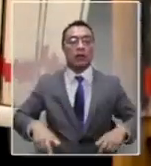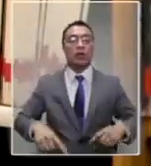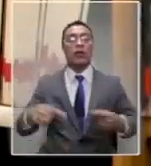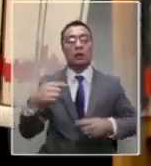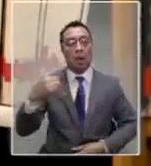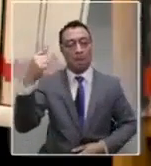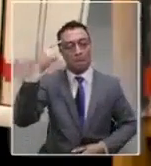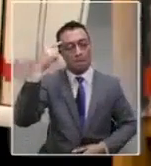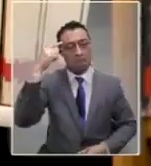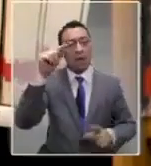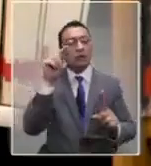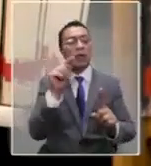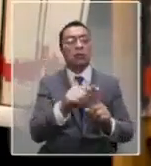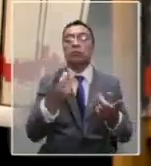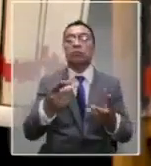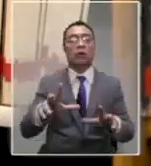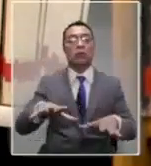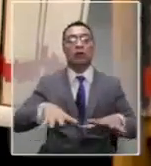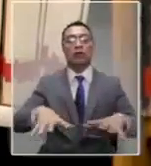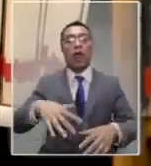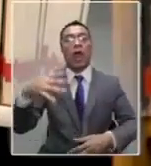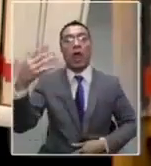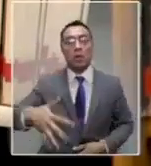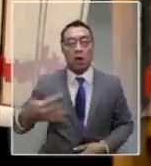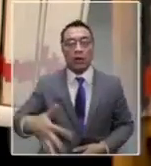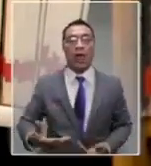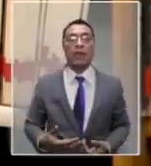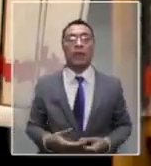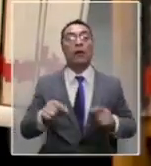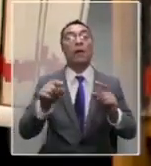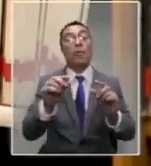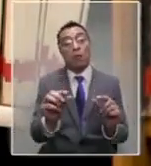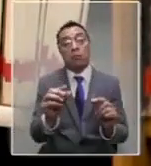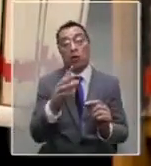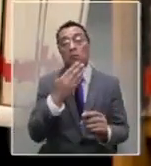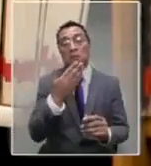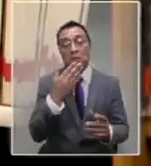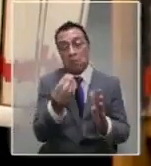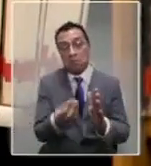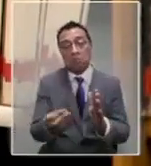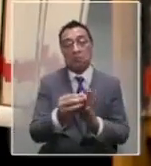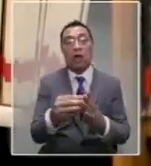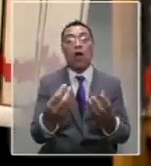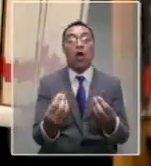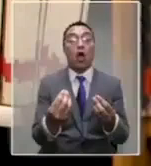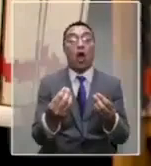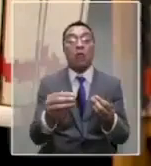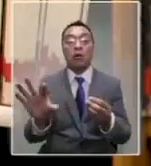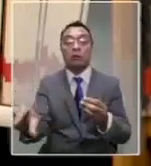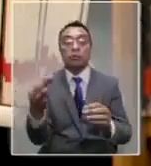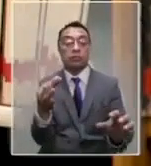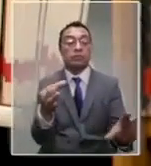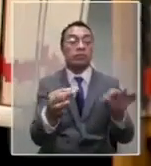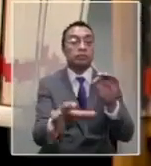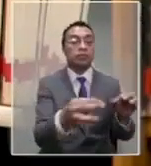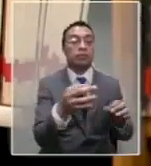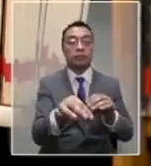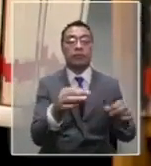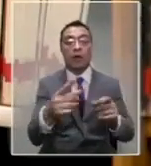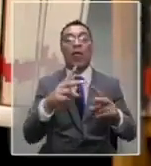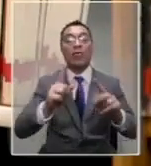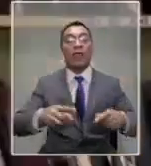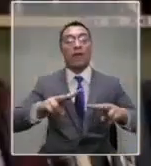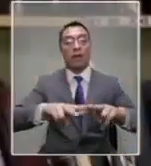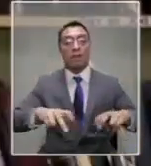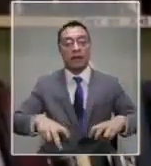investigación? Pensando, ¿no?, en áreas importantes y un poco también cómo se escogen las áreas